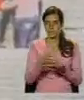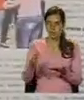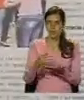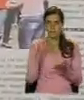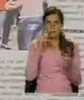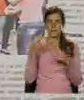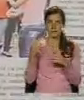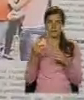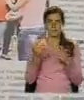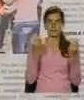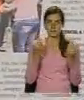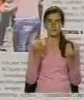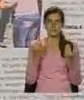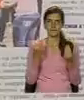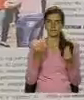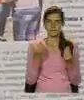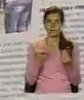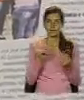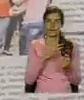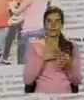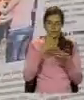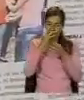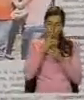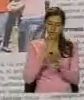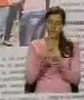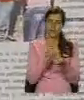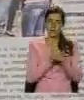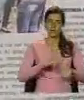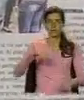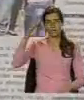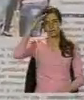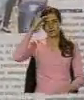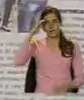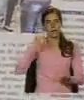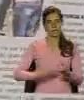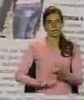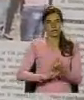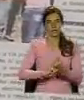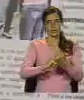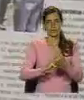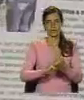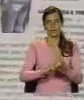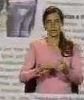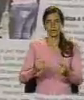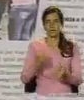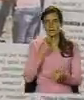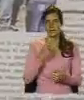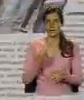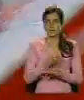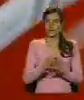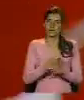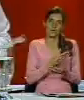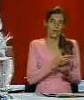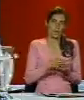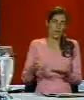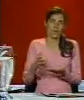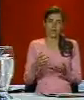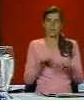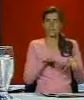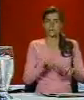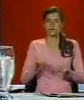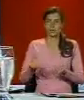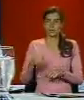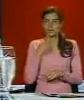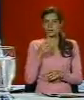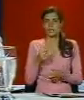Vean. Ellos no quieren reconocer que la Guardia actuó para decir que el gobierno deja las invasiones. No es casual que